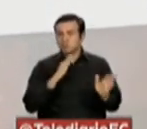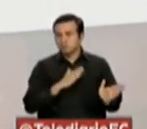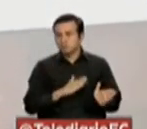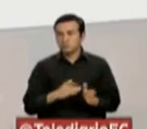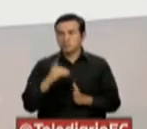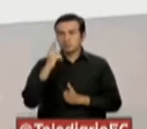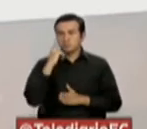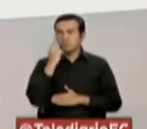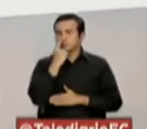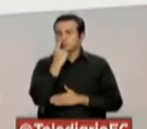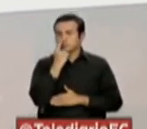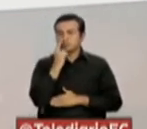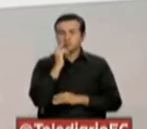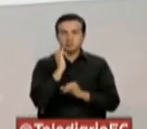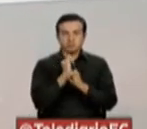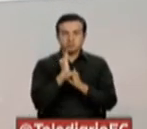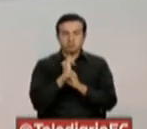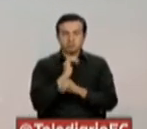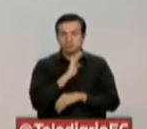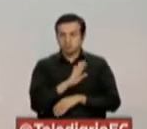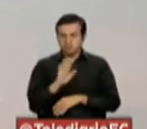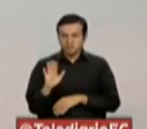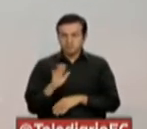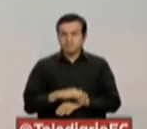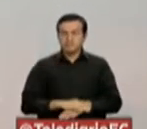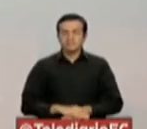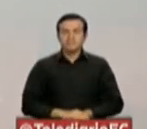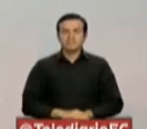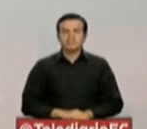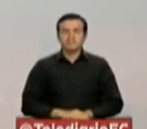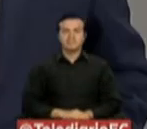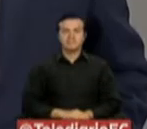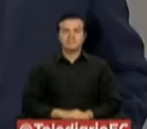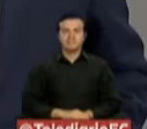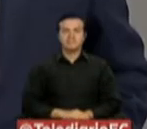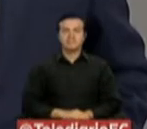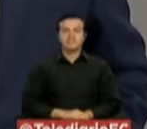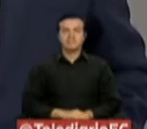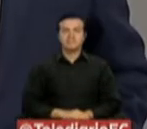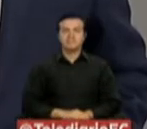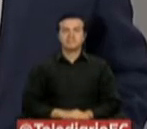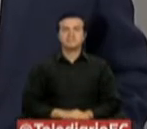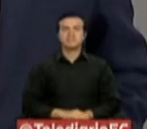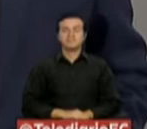necesidad e intereses institucionales. Javier Ceballos, Telediario.